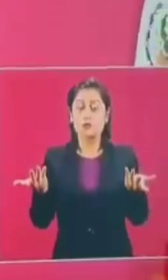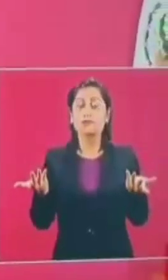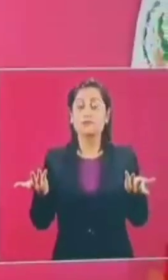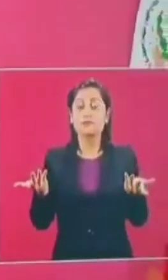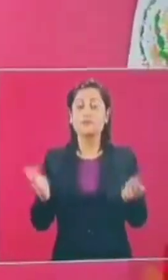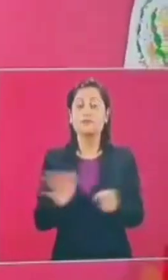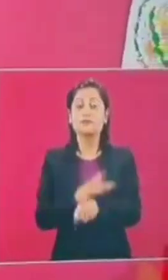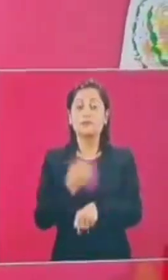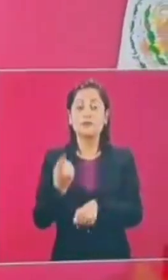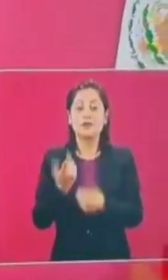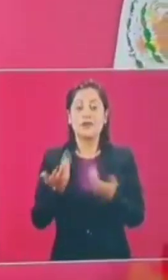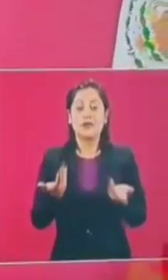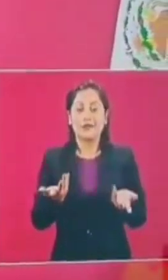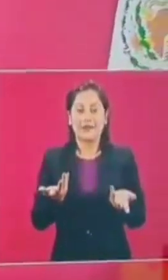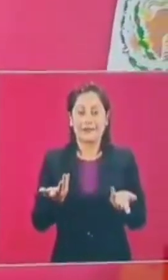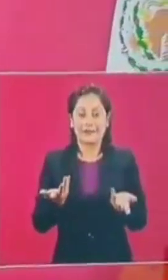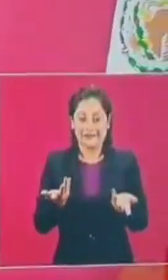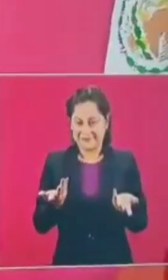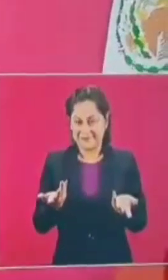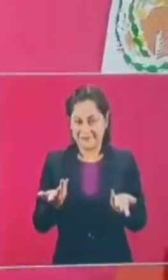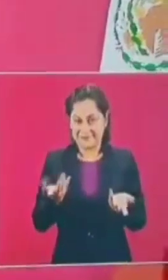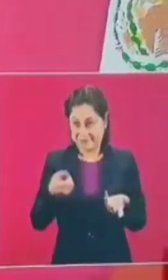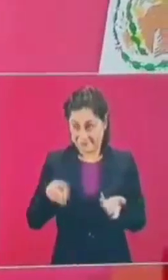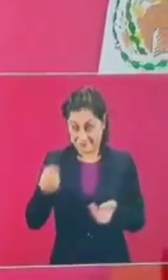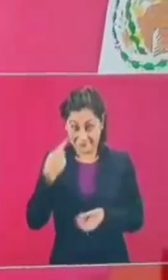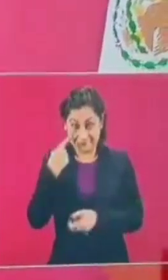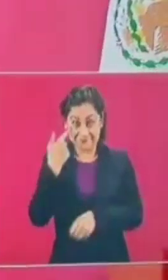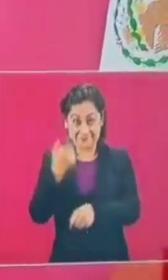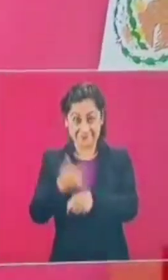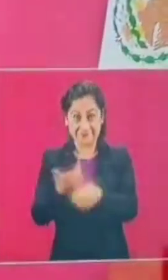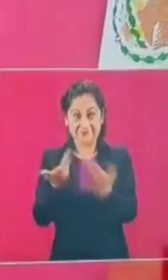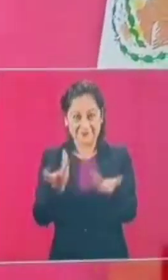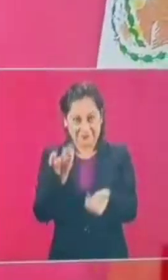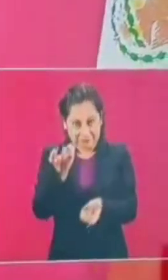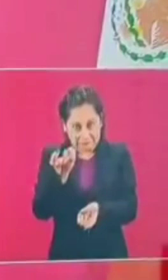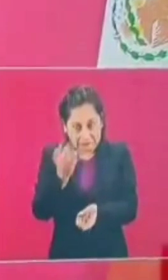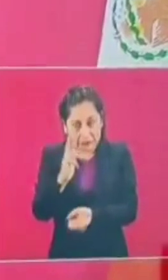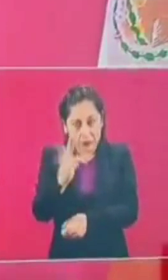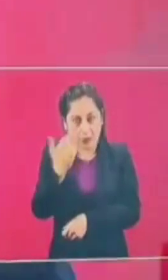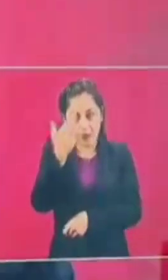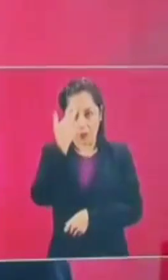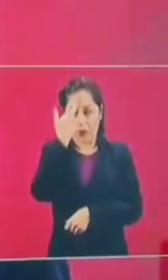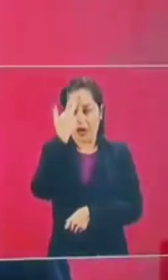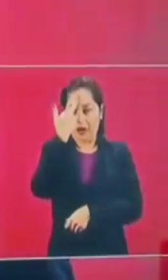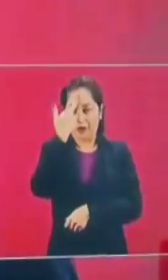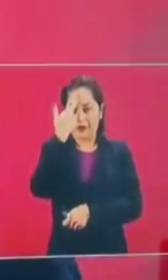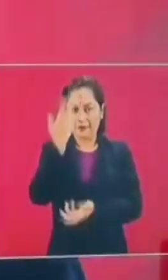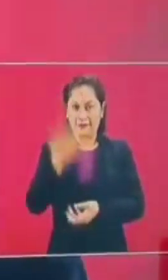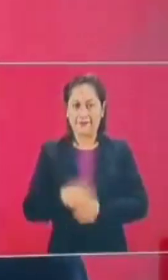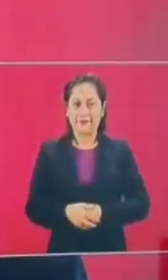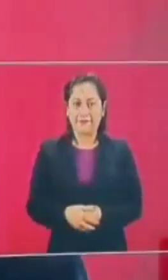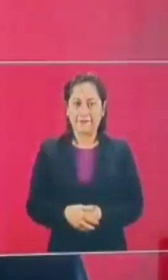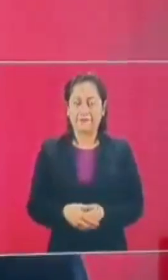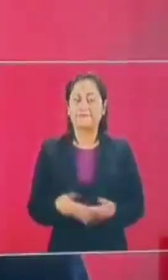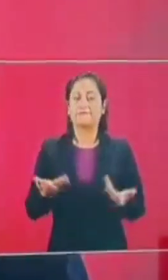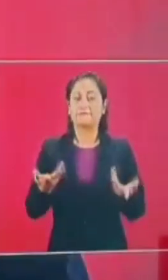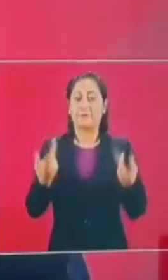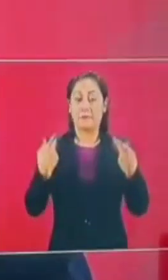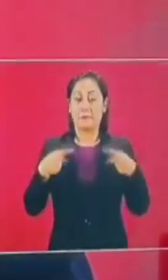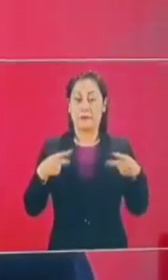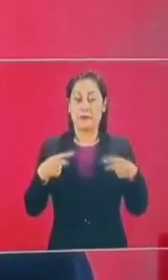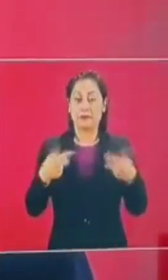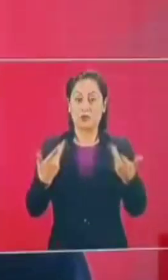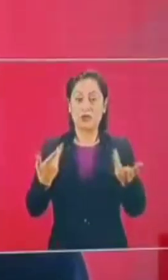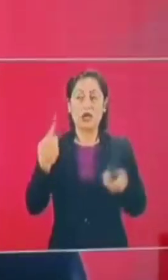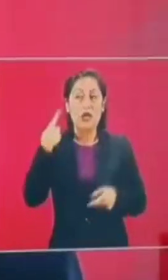es que eso no se tome en cuenta la gente acto